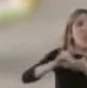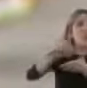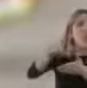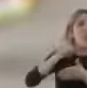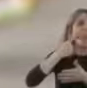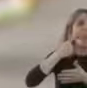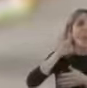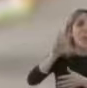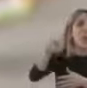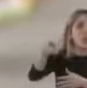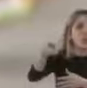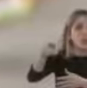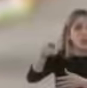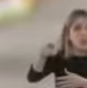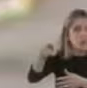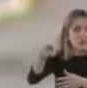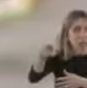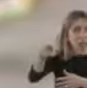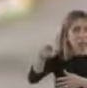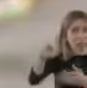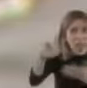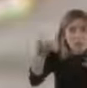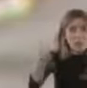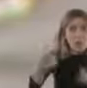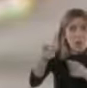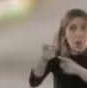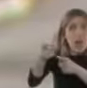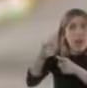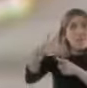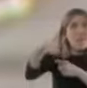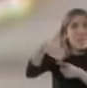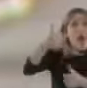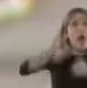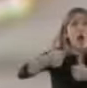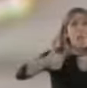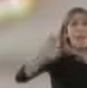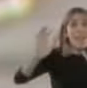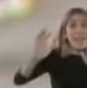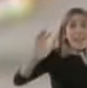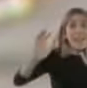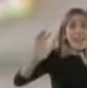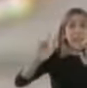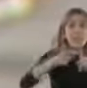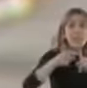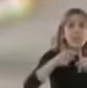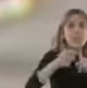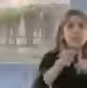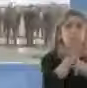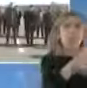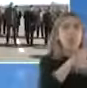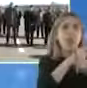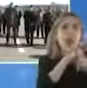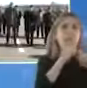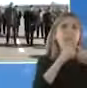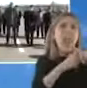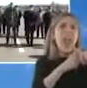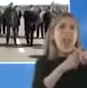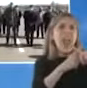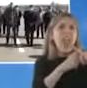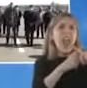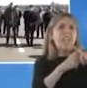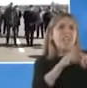Ríos. Y él precisamente va a tener que competir con el que dejó parada la 70% de las